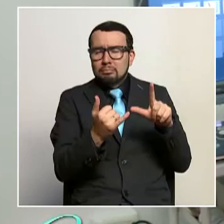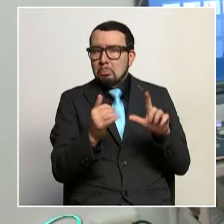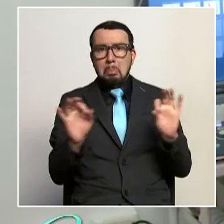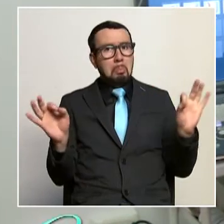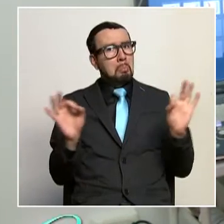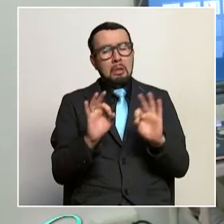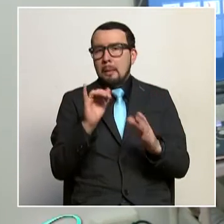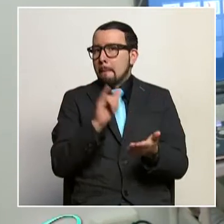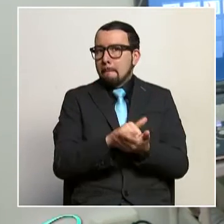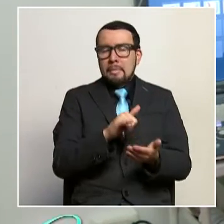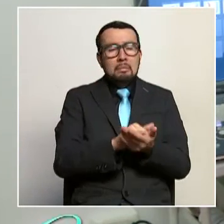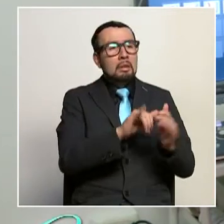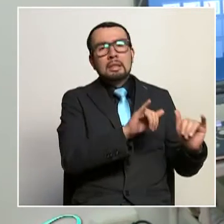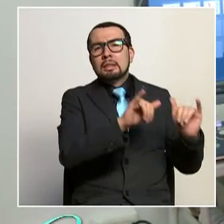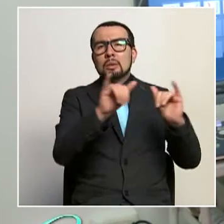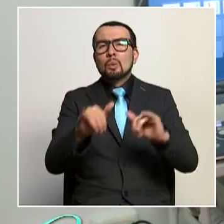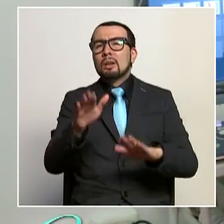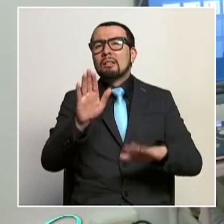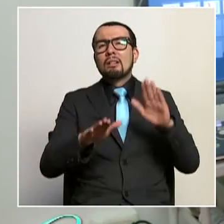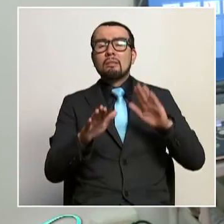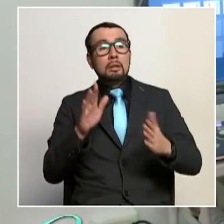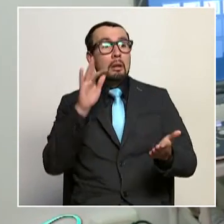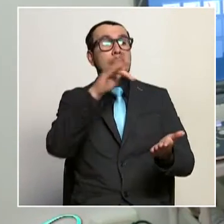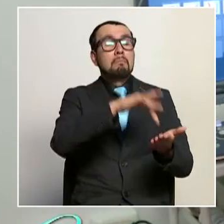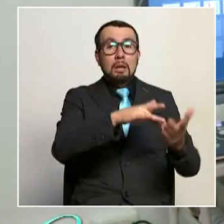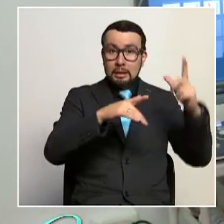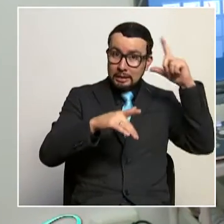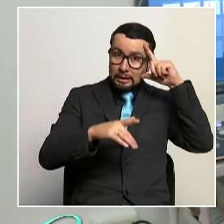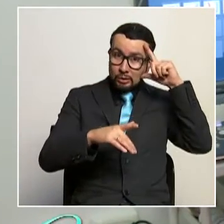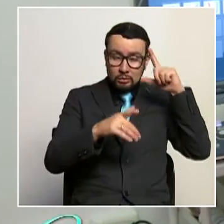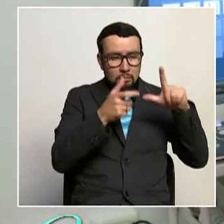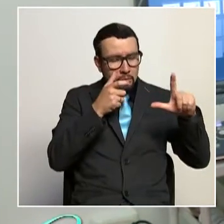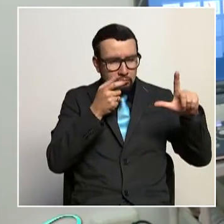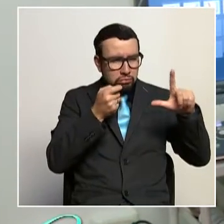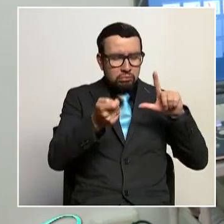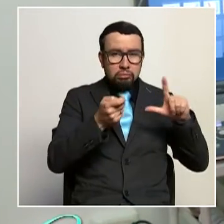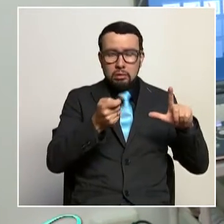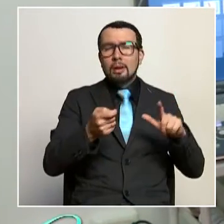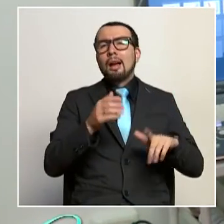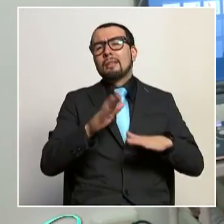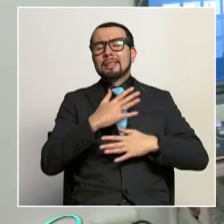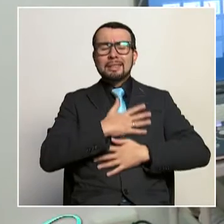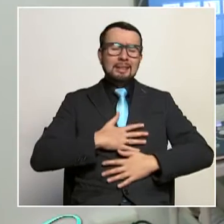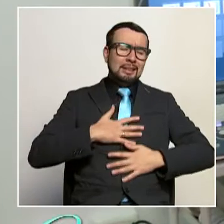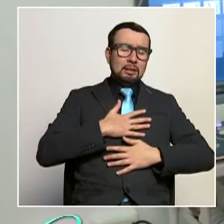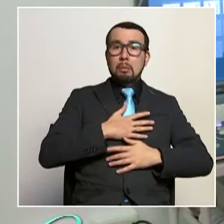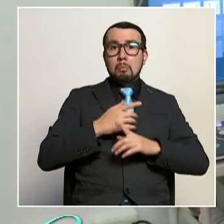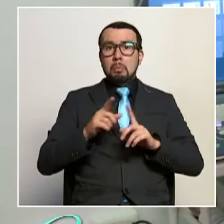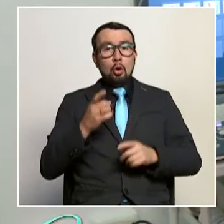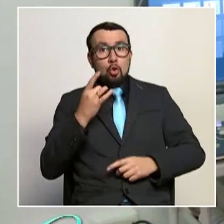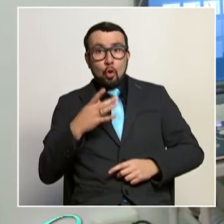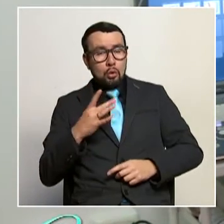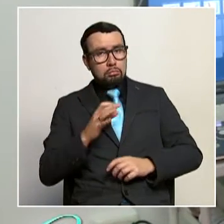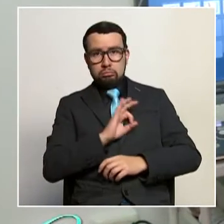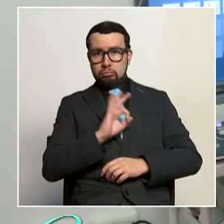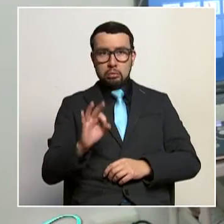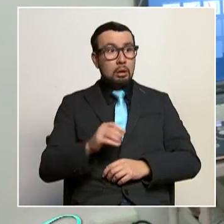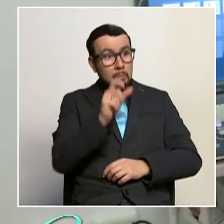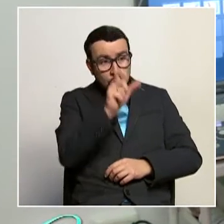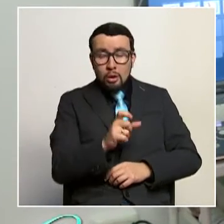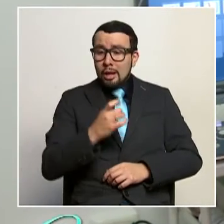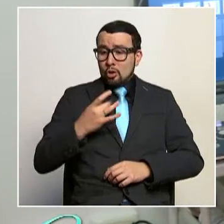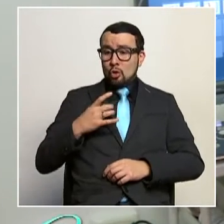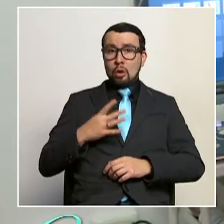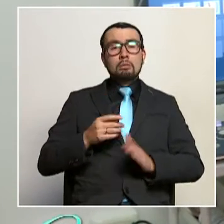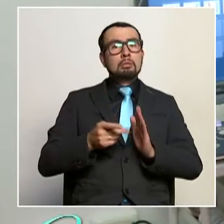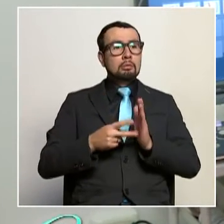por la cual pasa una paciente por una citología, que hacemos énfasis que genera molestia, más no debe generar dolor. A la paciente que le duele una citología es porque